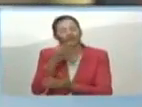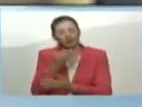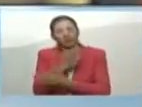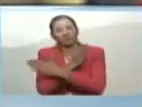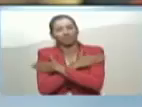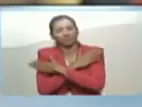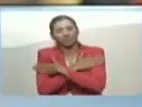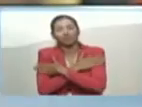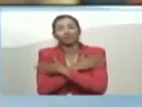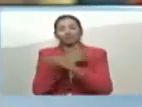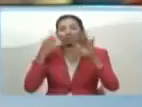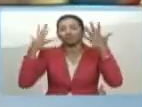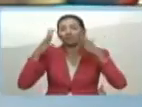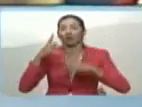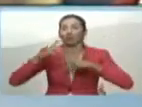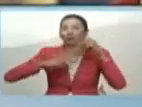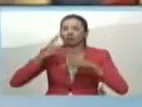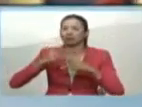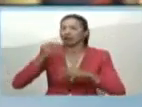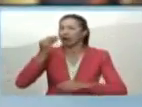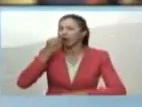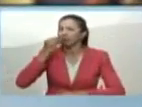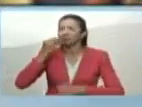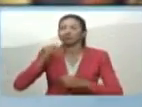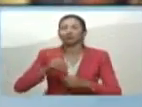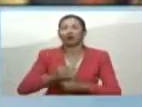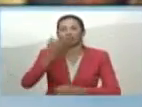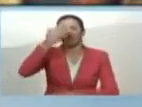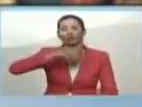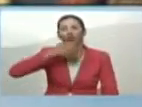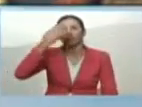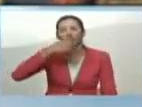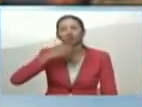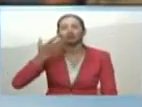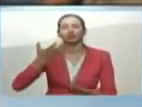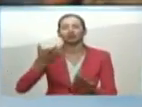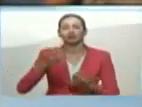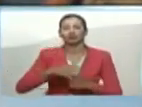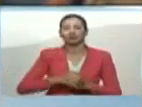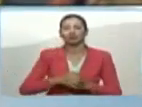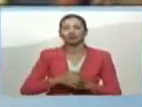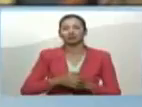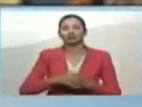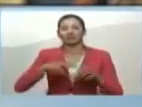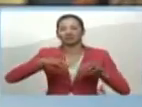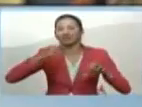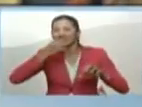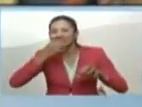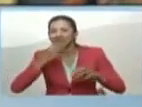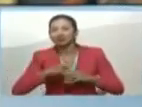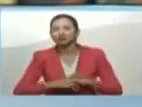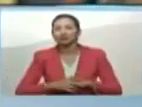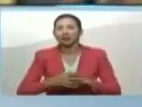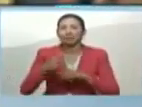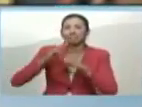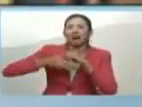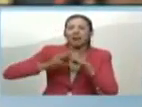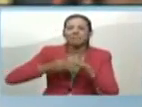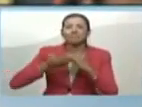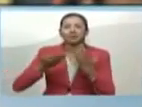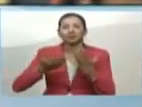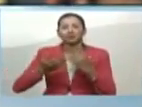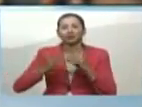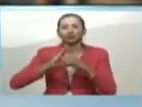producen hortalizas, producen frutas, producen todo lo que tiene que ver la alimentación sana